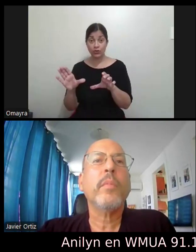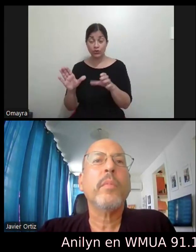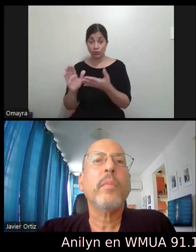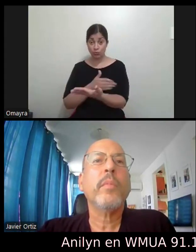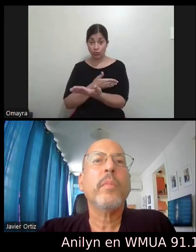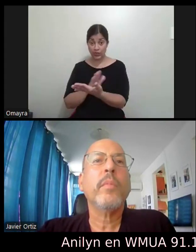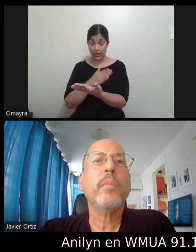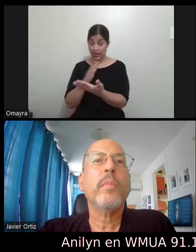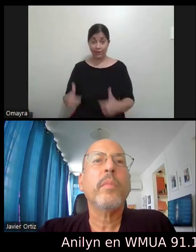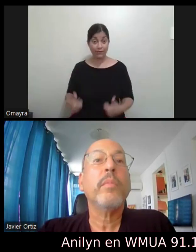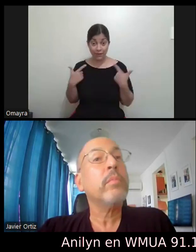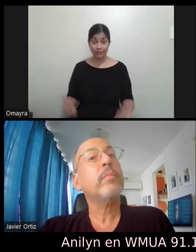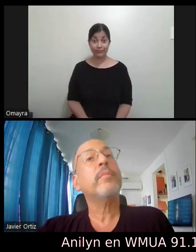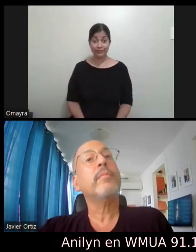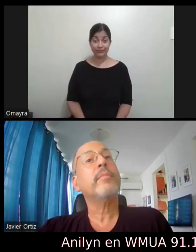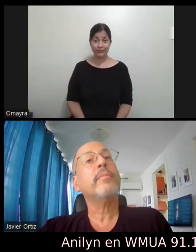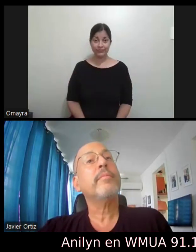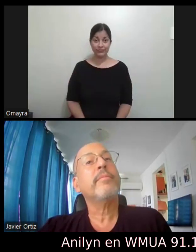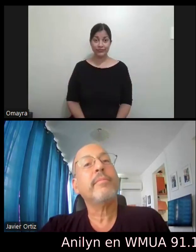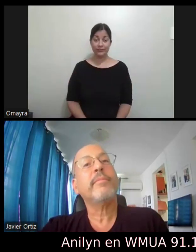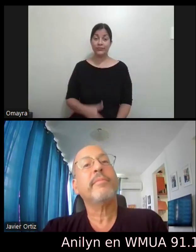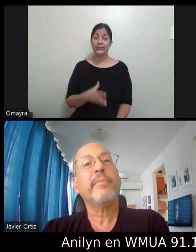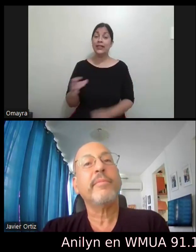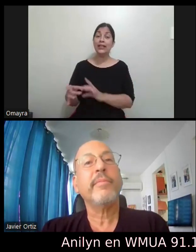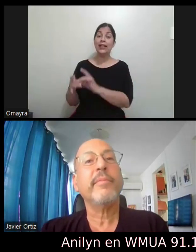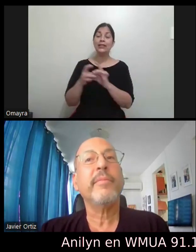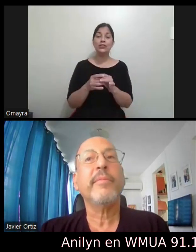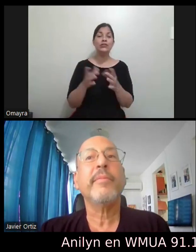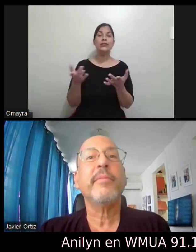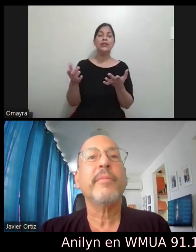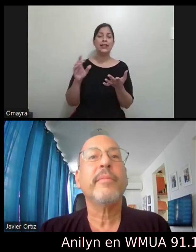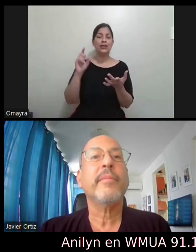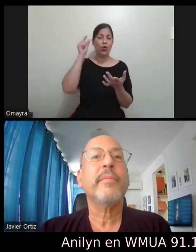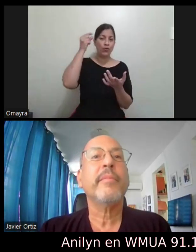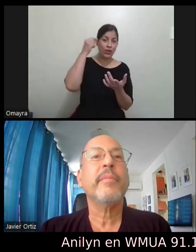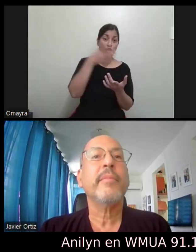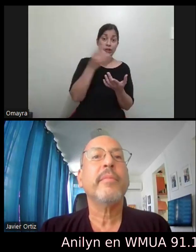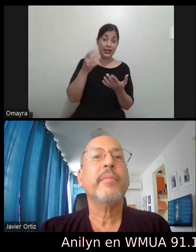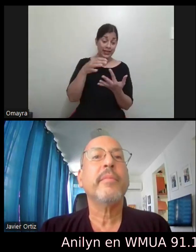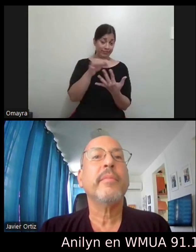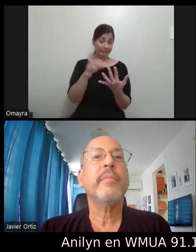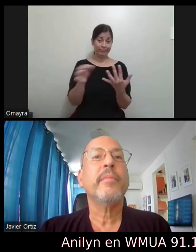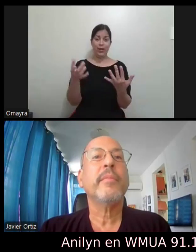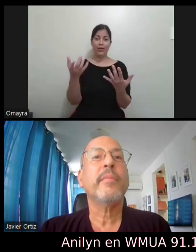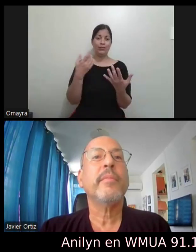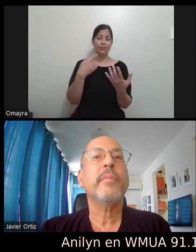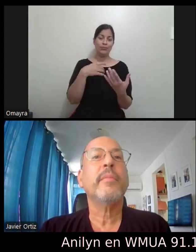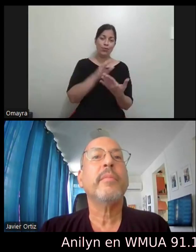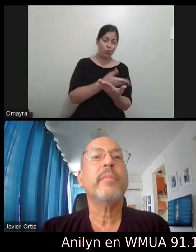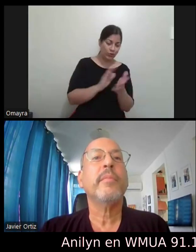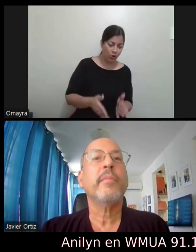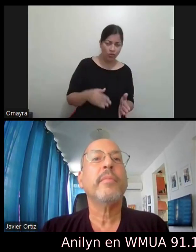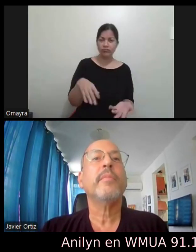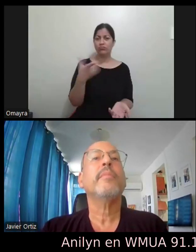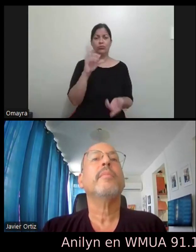en vivo. Y en la relación entre el gobierno y la selección de esos músicos, qué se toca, dónde se toca, por qué se